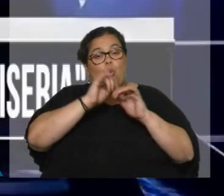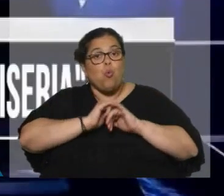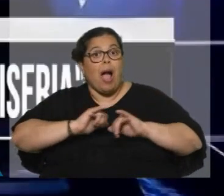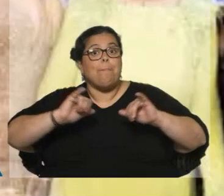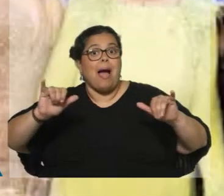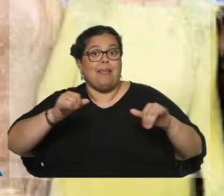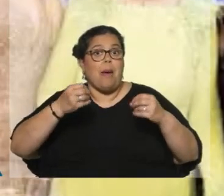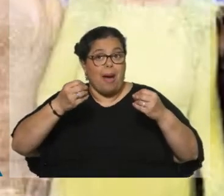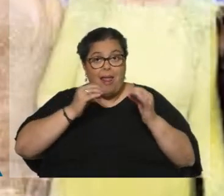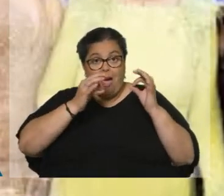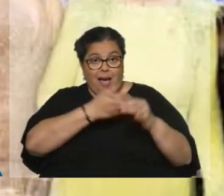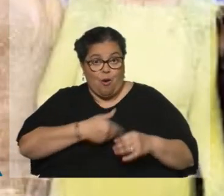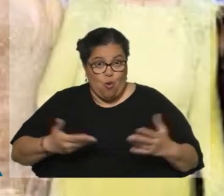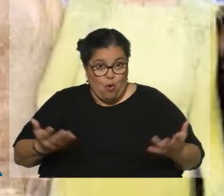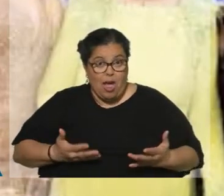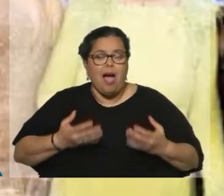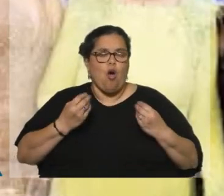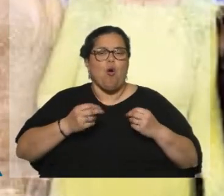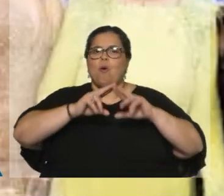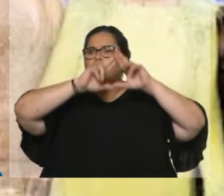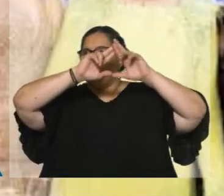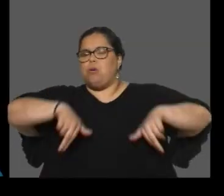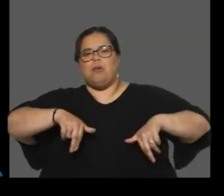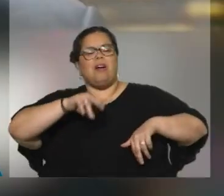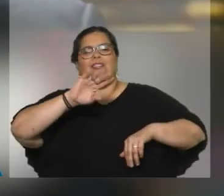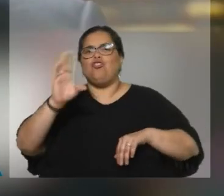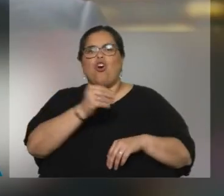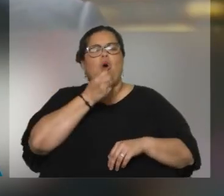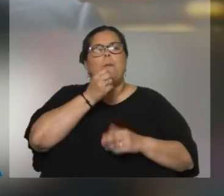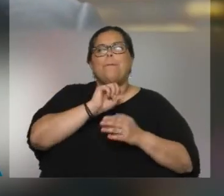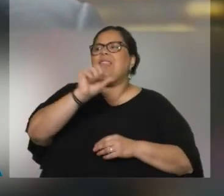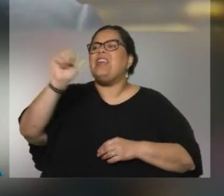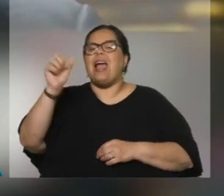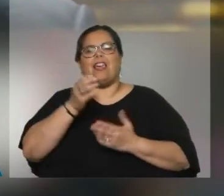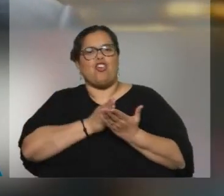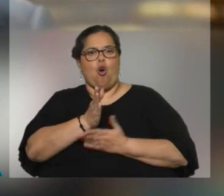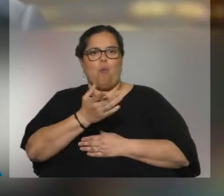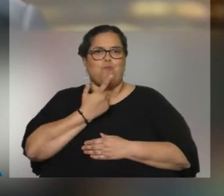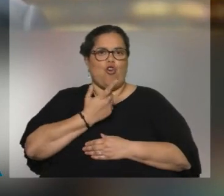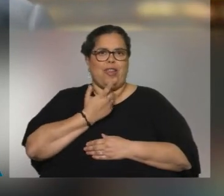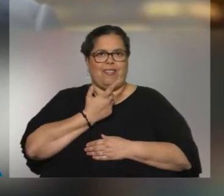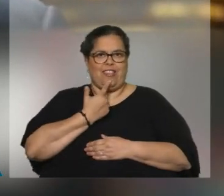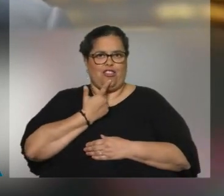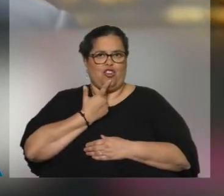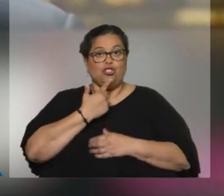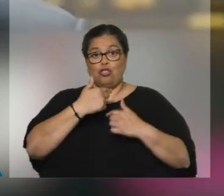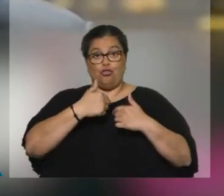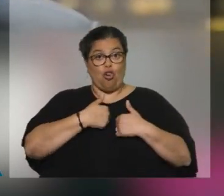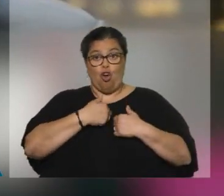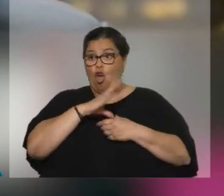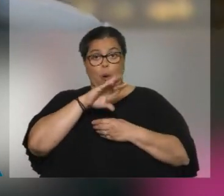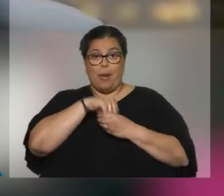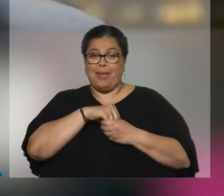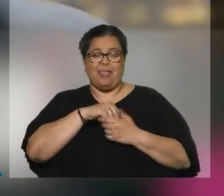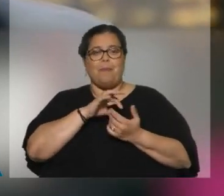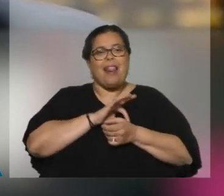los privilegios del sistema político al que denominó la casta yo no me metí acá para guiar corderos